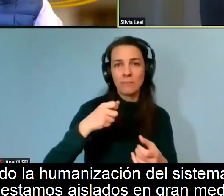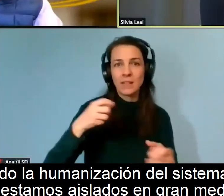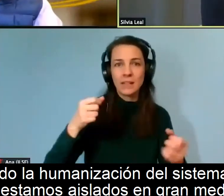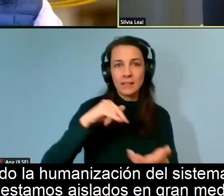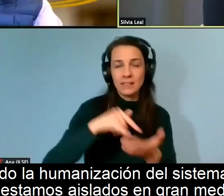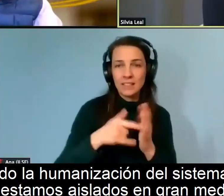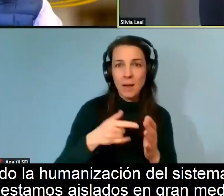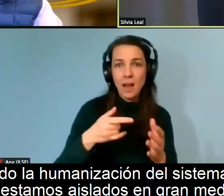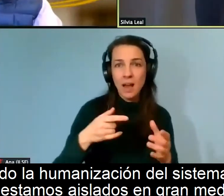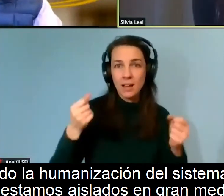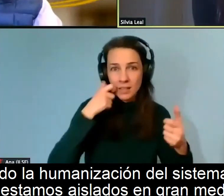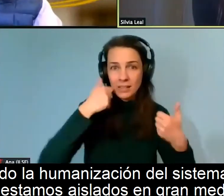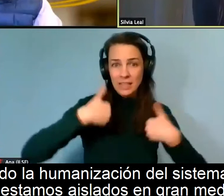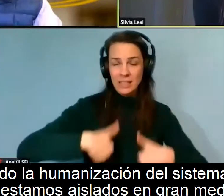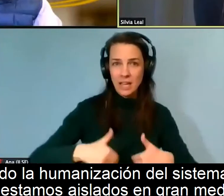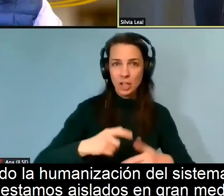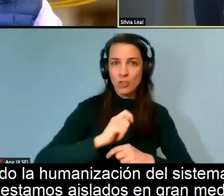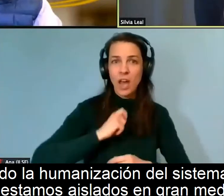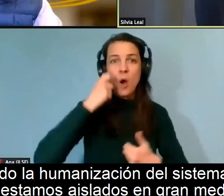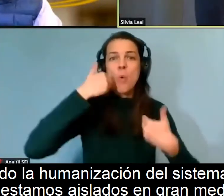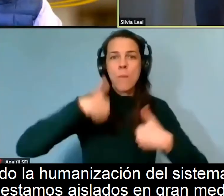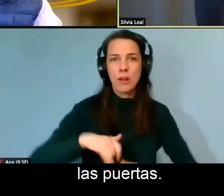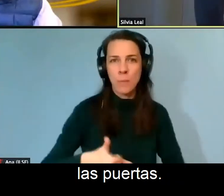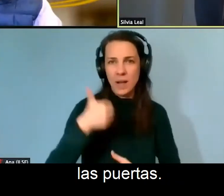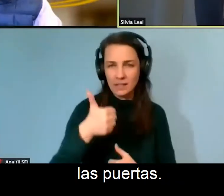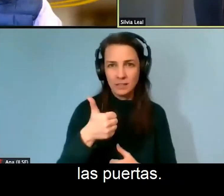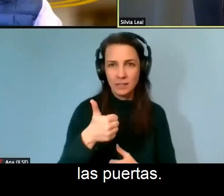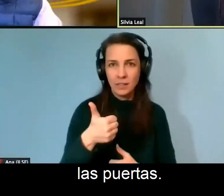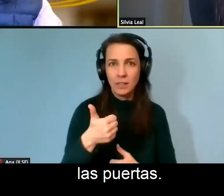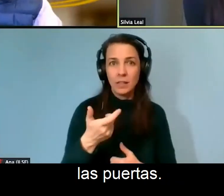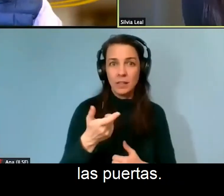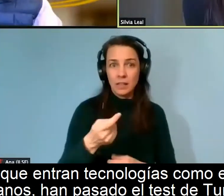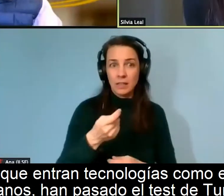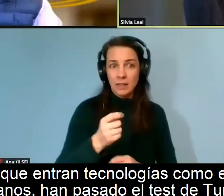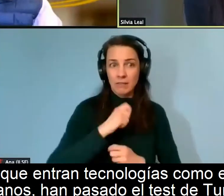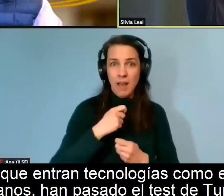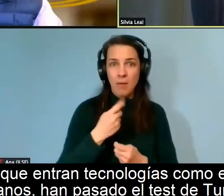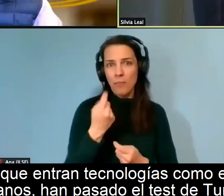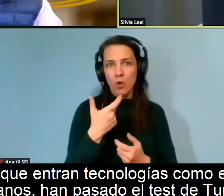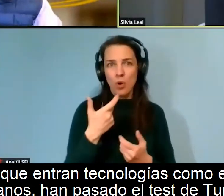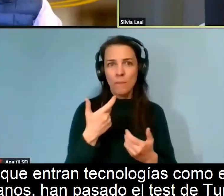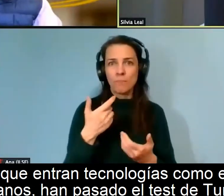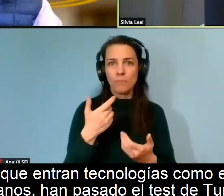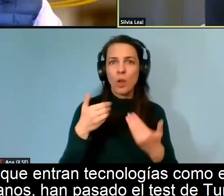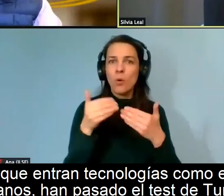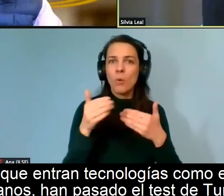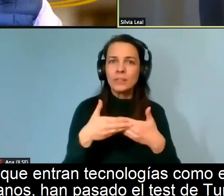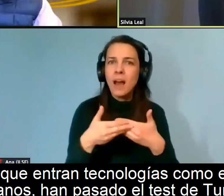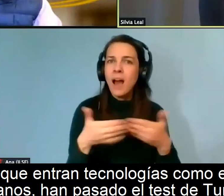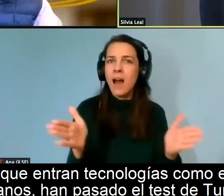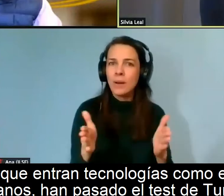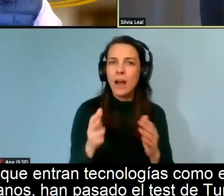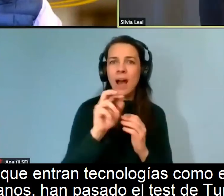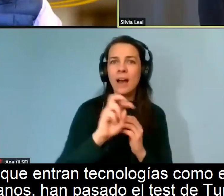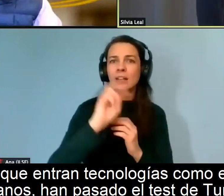aislados todavía en gran medida, y es la que nos ha abierto las puertas. ¿Qué es lo que pasa? Que luego es verdad que entran tecnologías como los chatbots,